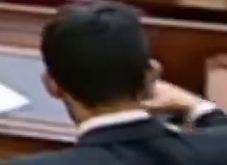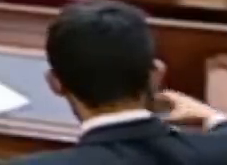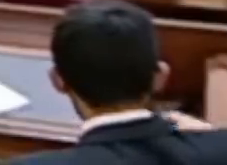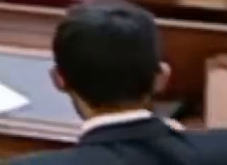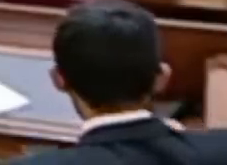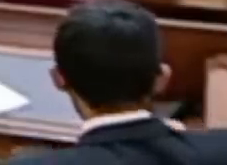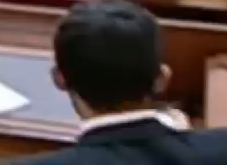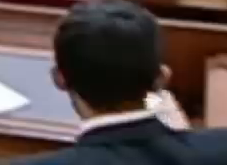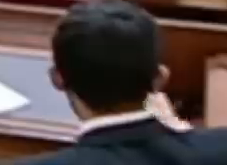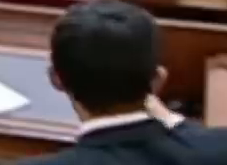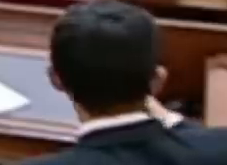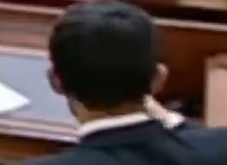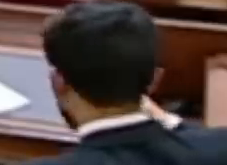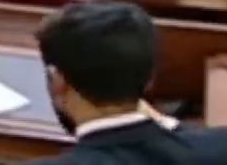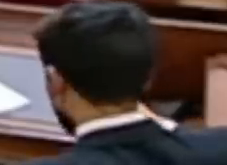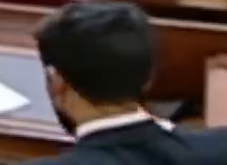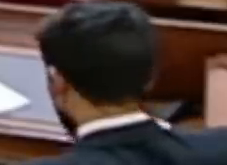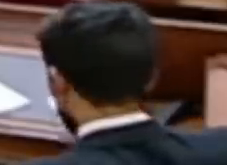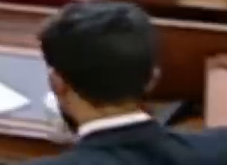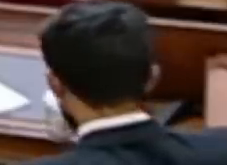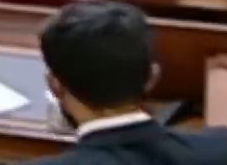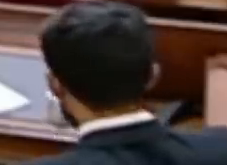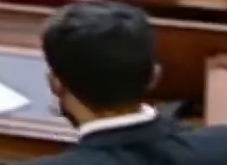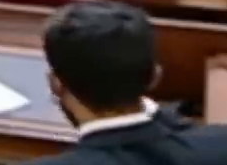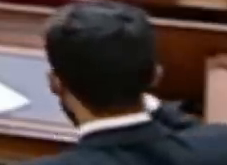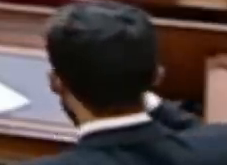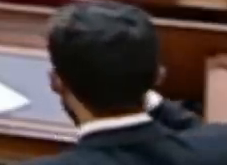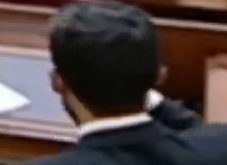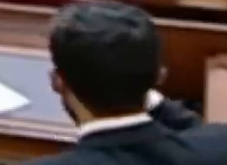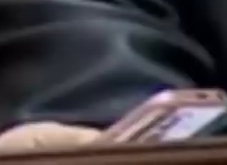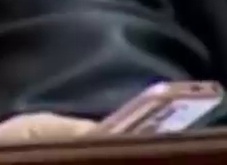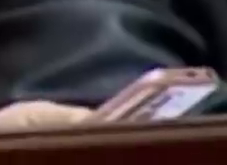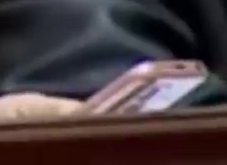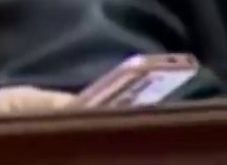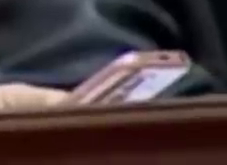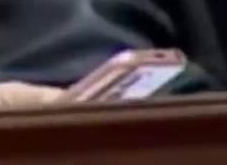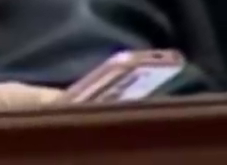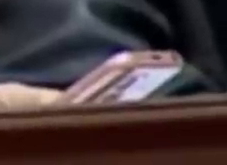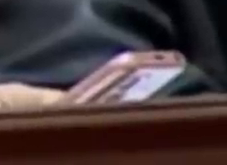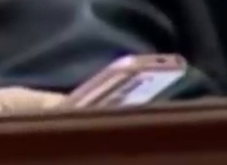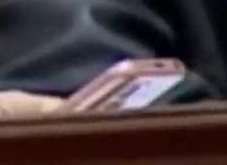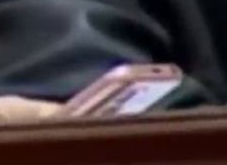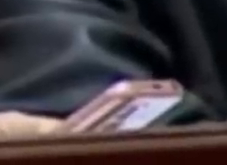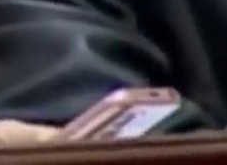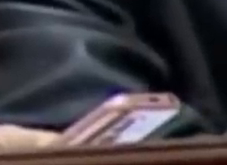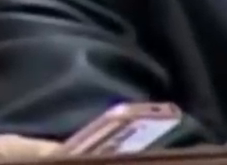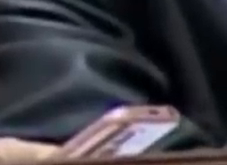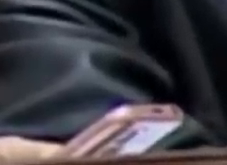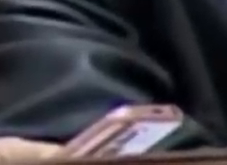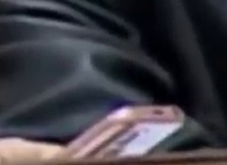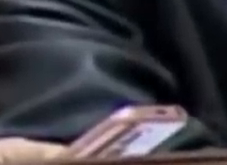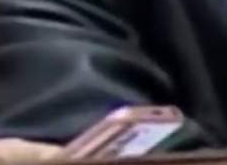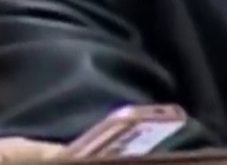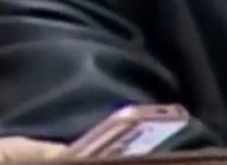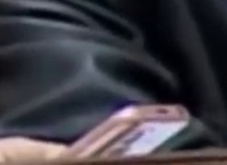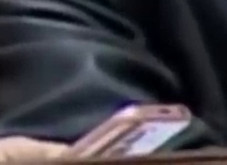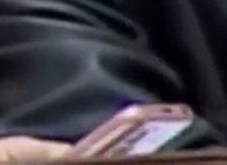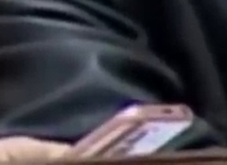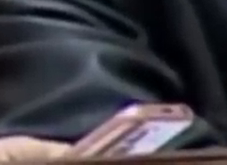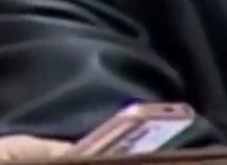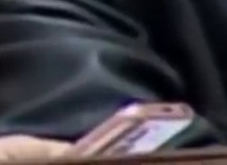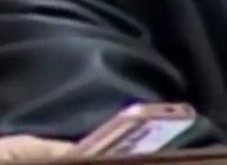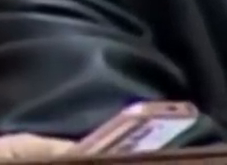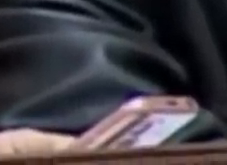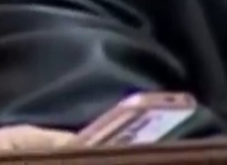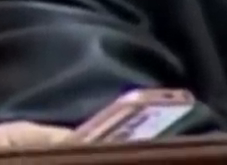comisiones ordinarias presentarán al presidente del Congreso en un plazo no mayor de 30 días después de terminada la segunda legislatura ordinaria